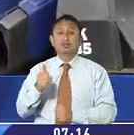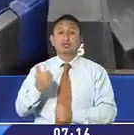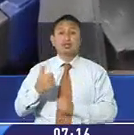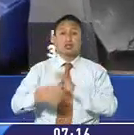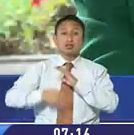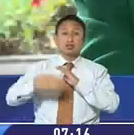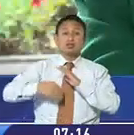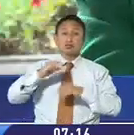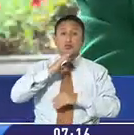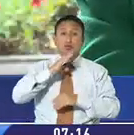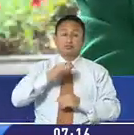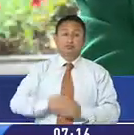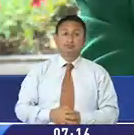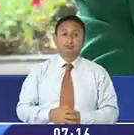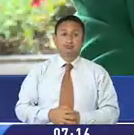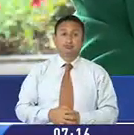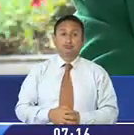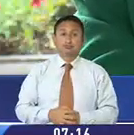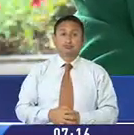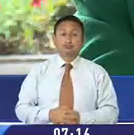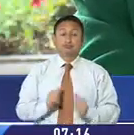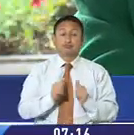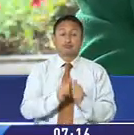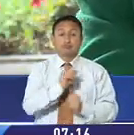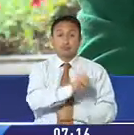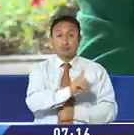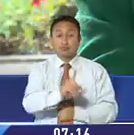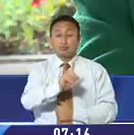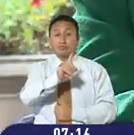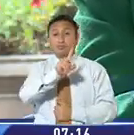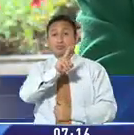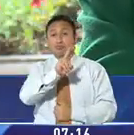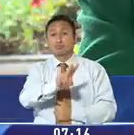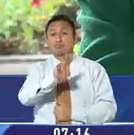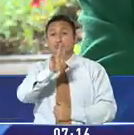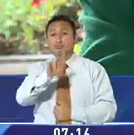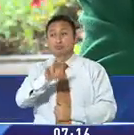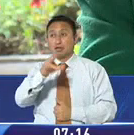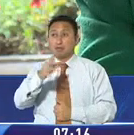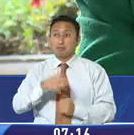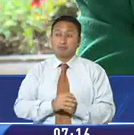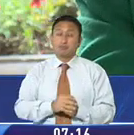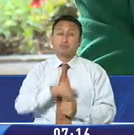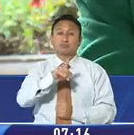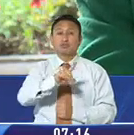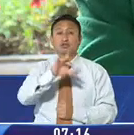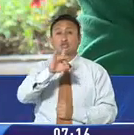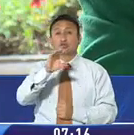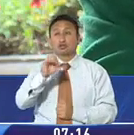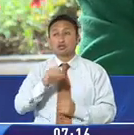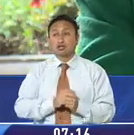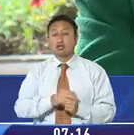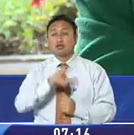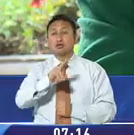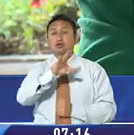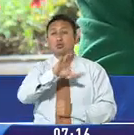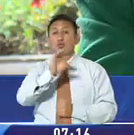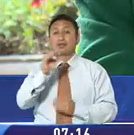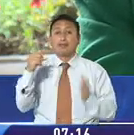motores. Cada una de esas 27 máquinas tiene un costo de entre 180 y 250 mil